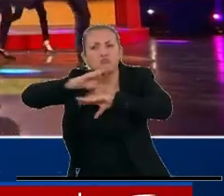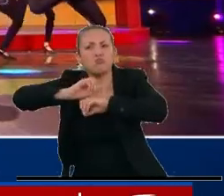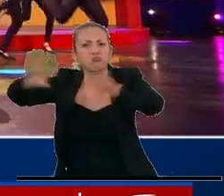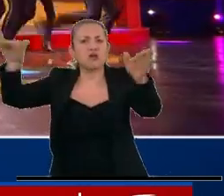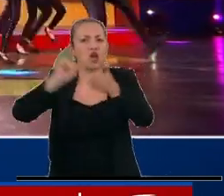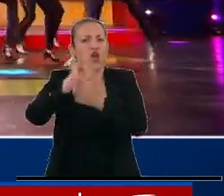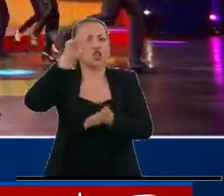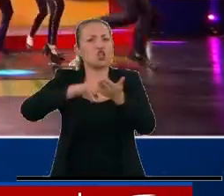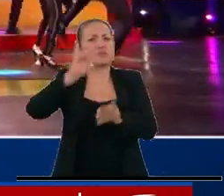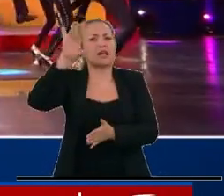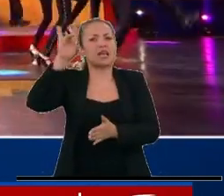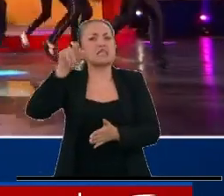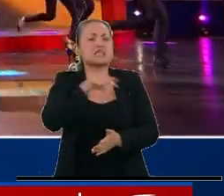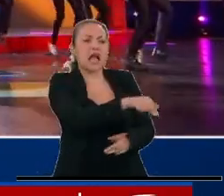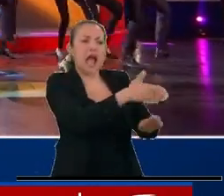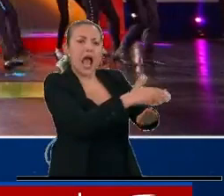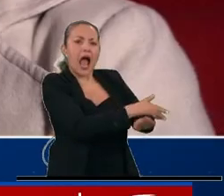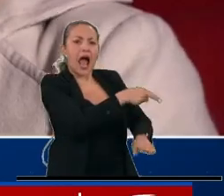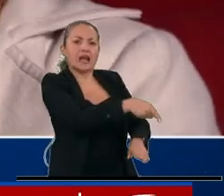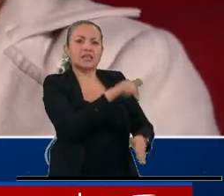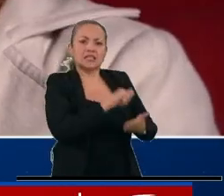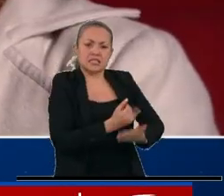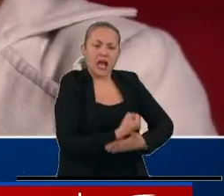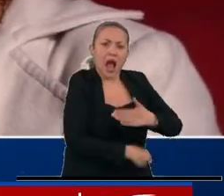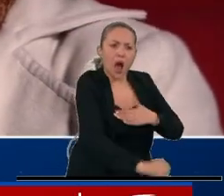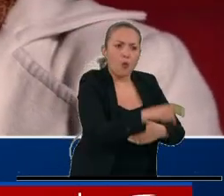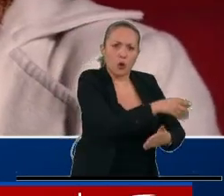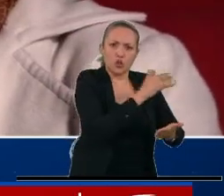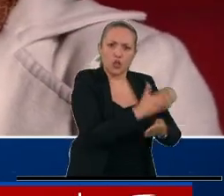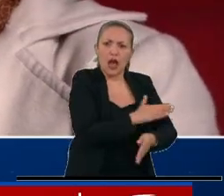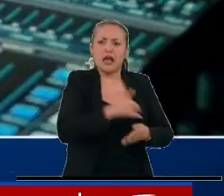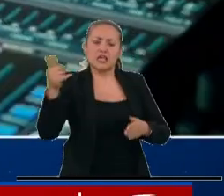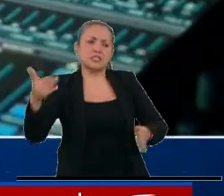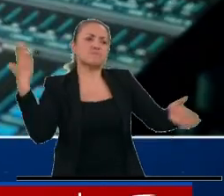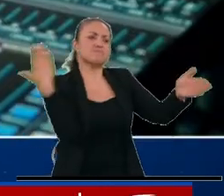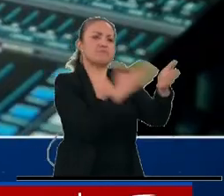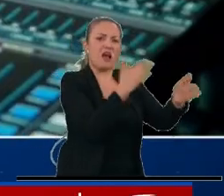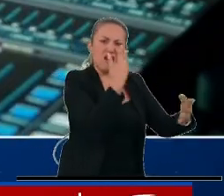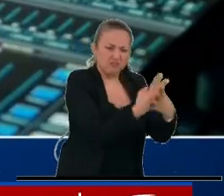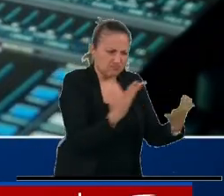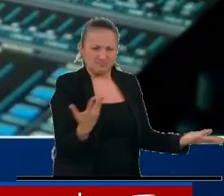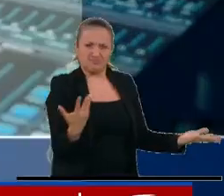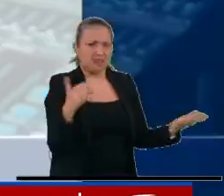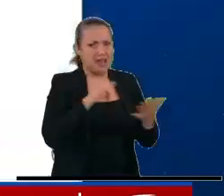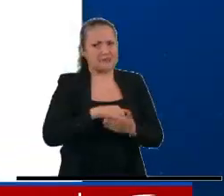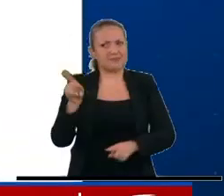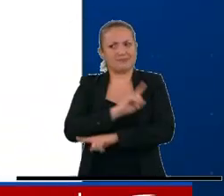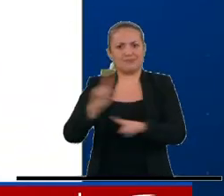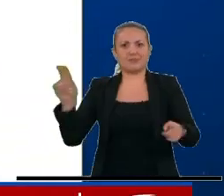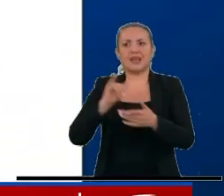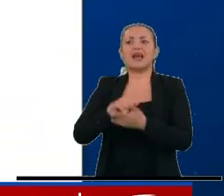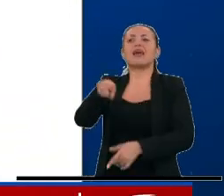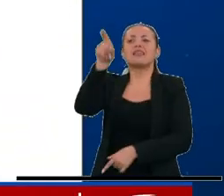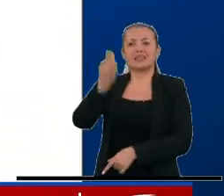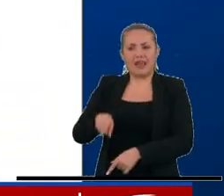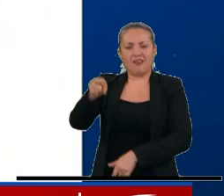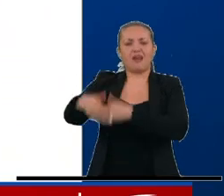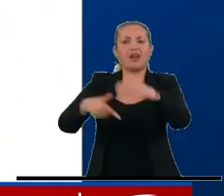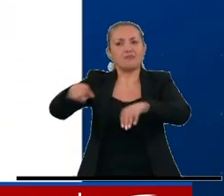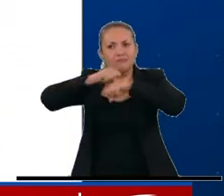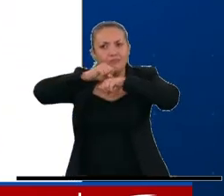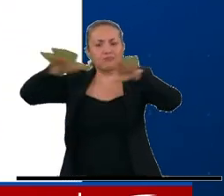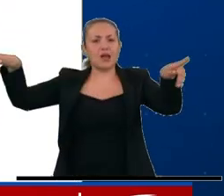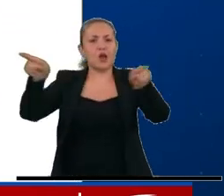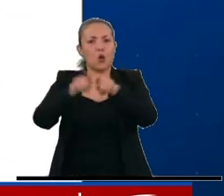2015 un aborto al que se habría sometido la actriz y por el cual la iban a imputar el tribunal ordena la fiscalía que realiza un acto Público